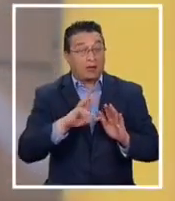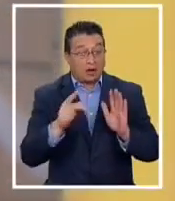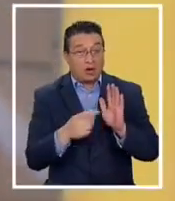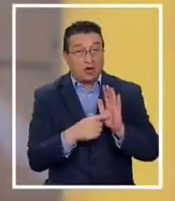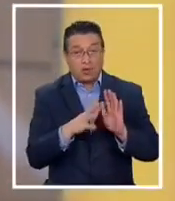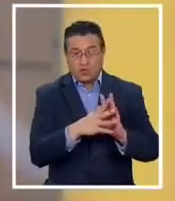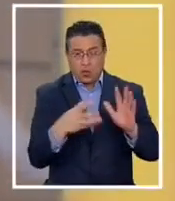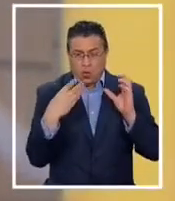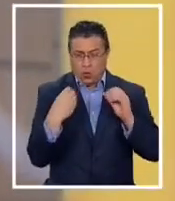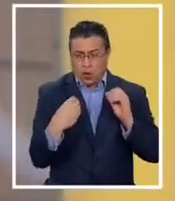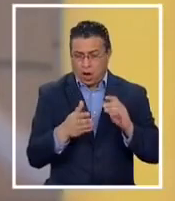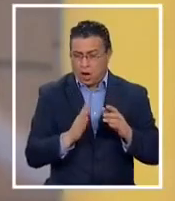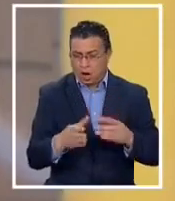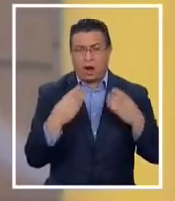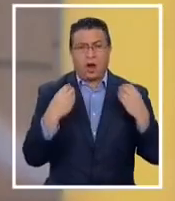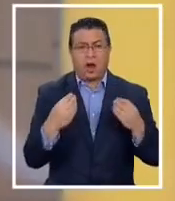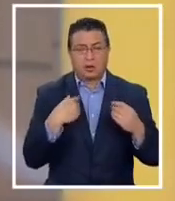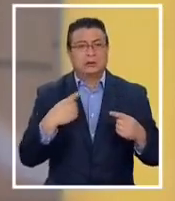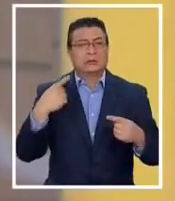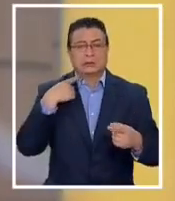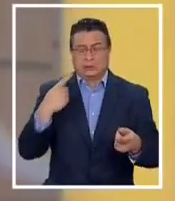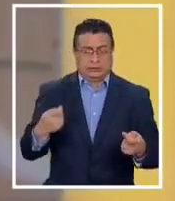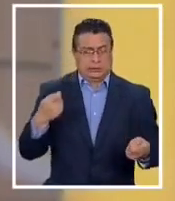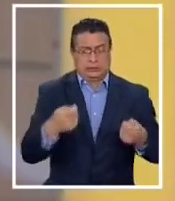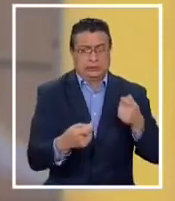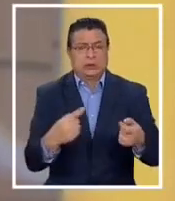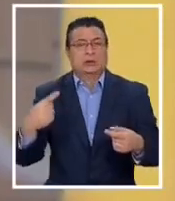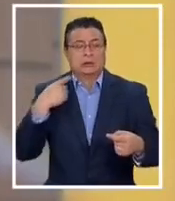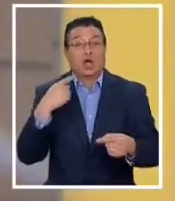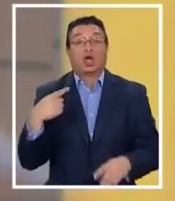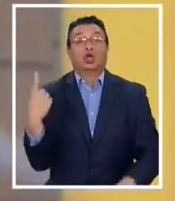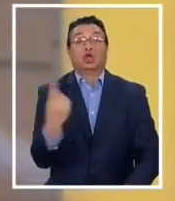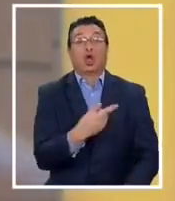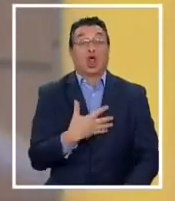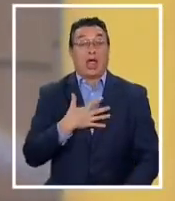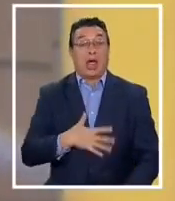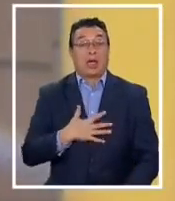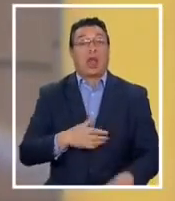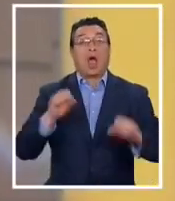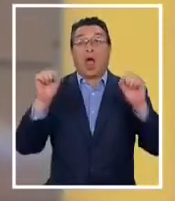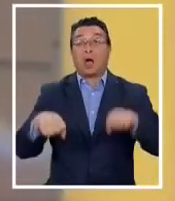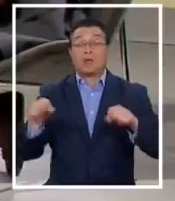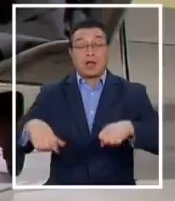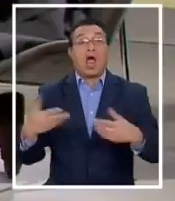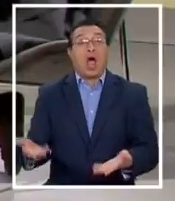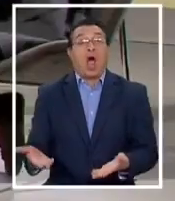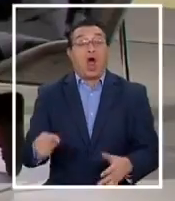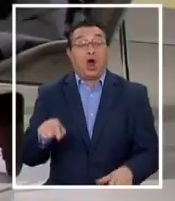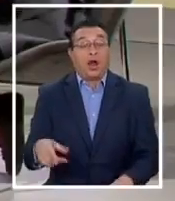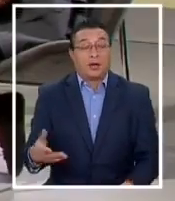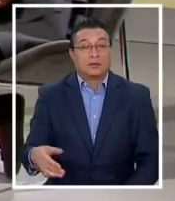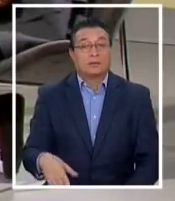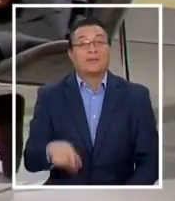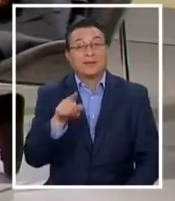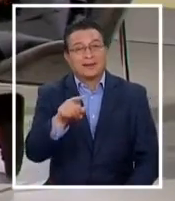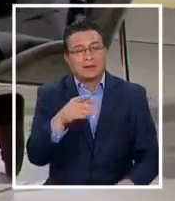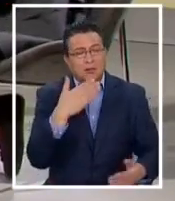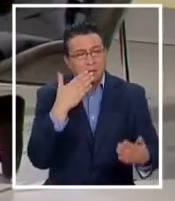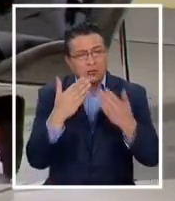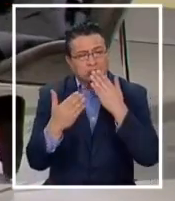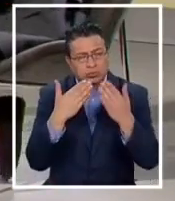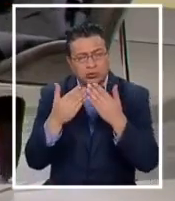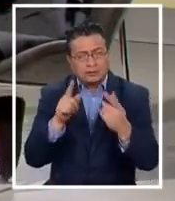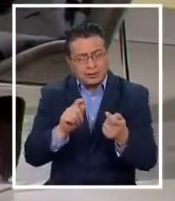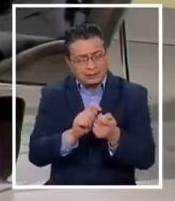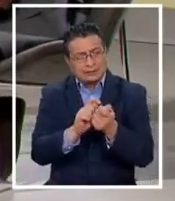ser súper avanzada y que ponía en jaque las inversiones y todos quisieran que se hubiera aprobado en esas conversaciones y en